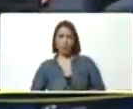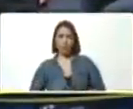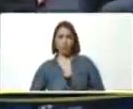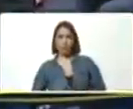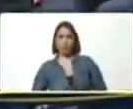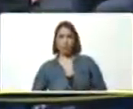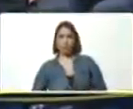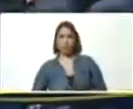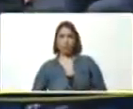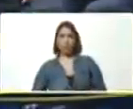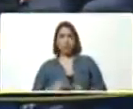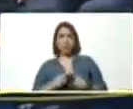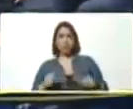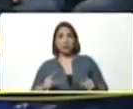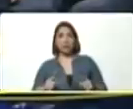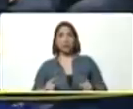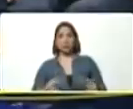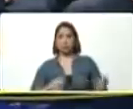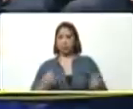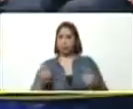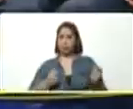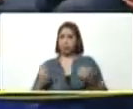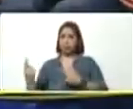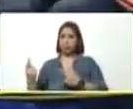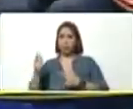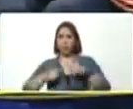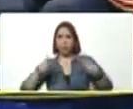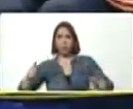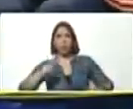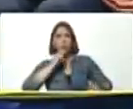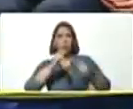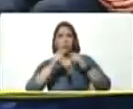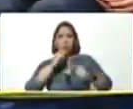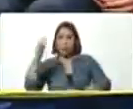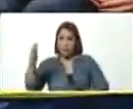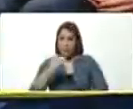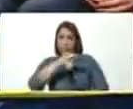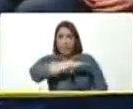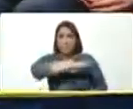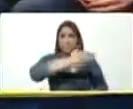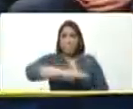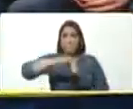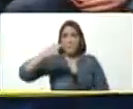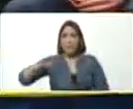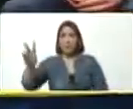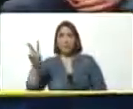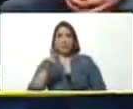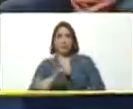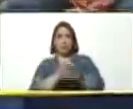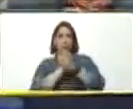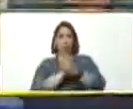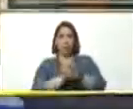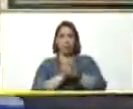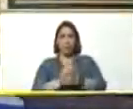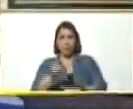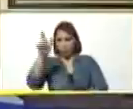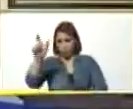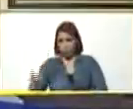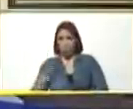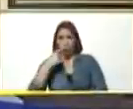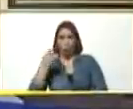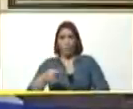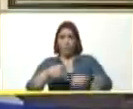para transportar turistas que vengan a las playas. Compañero Víctor Sheinbaum,